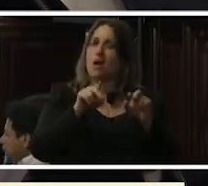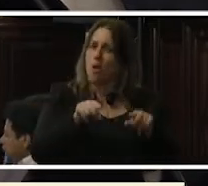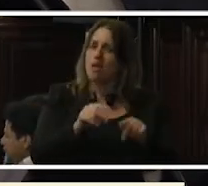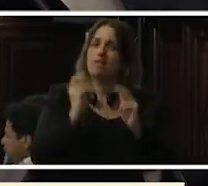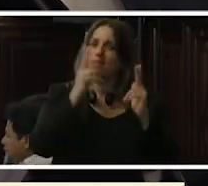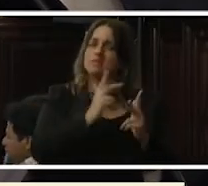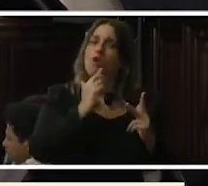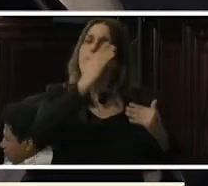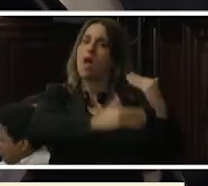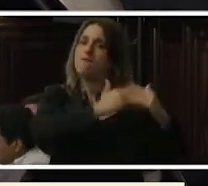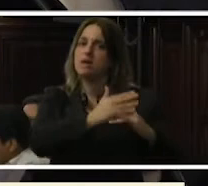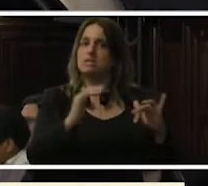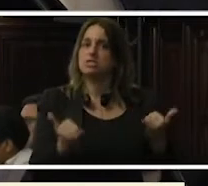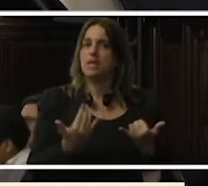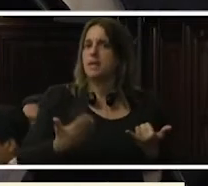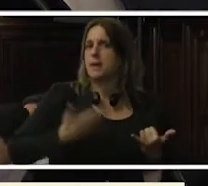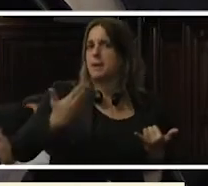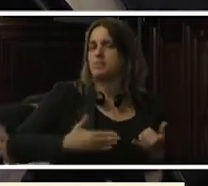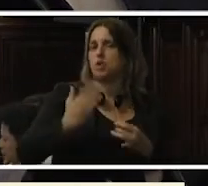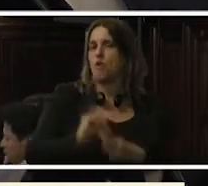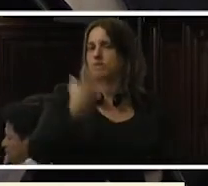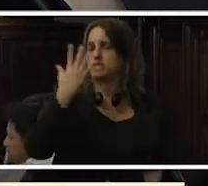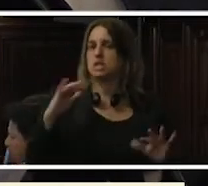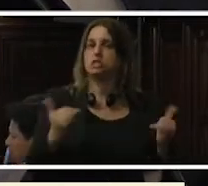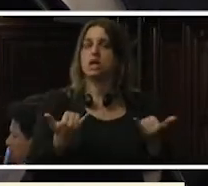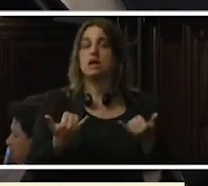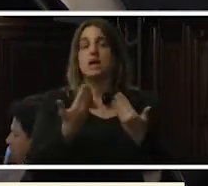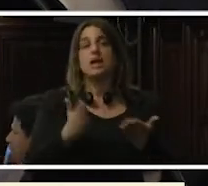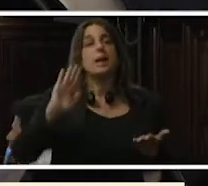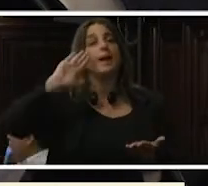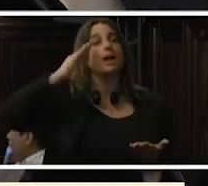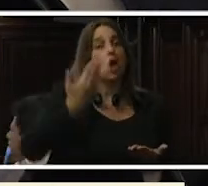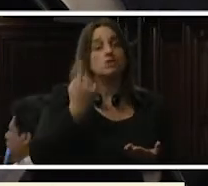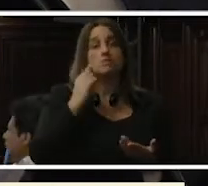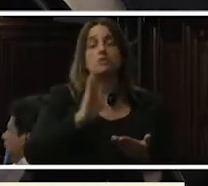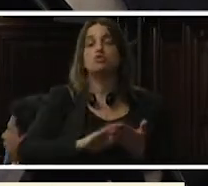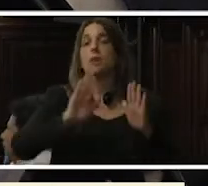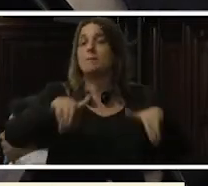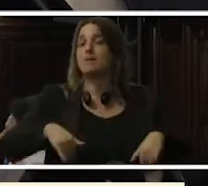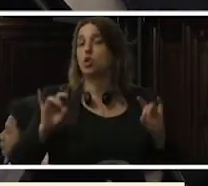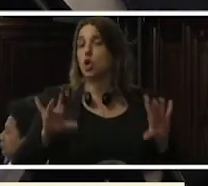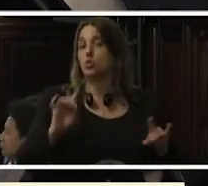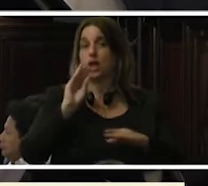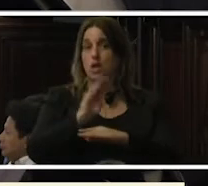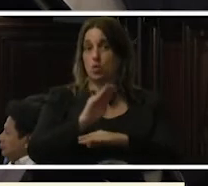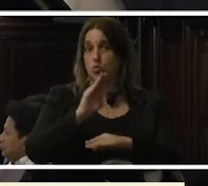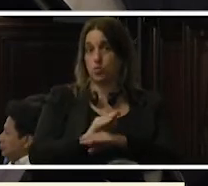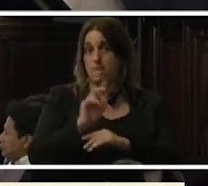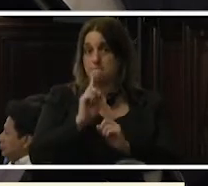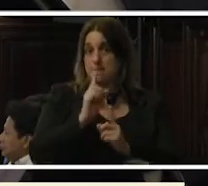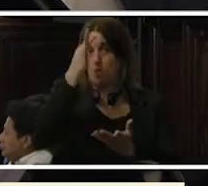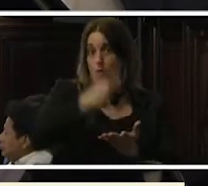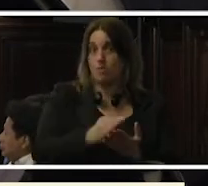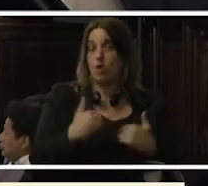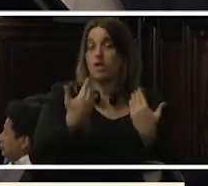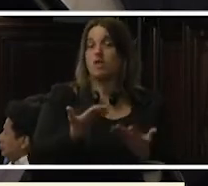un avance desde la reclamación oficial iniciada el reconocimiento del patrimonio natural y cultural ayoreo toto y osode otorgado